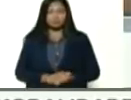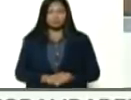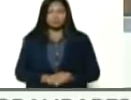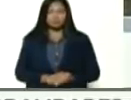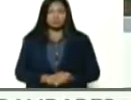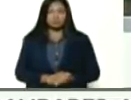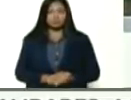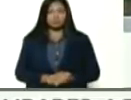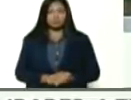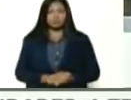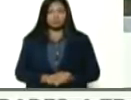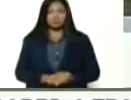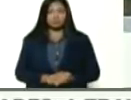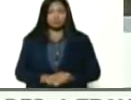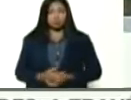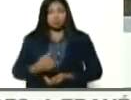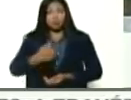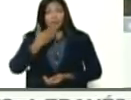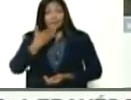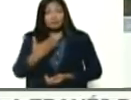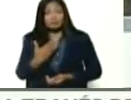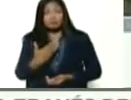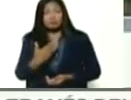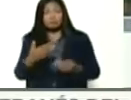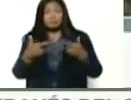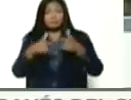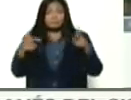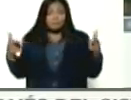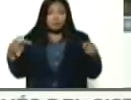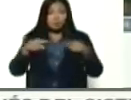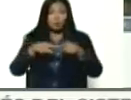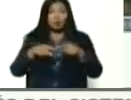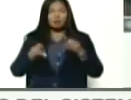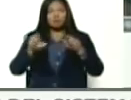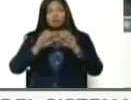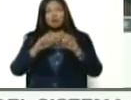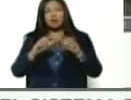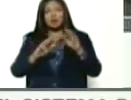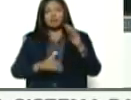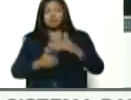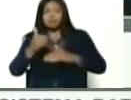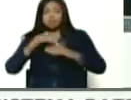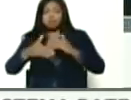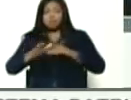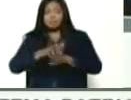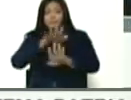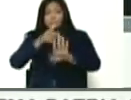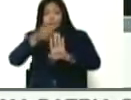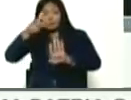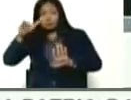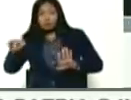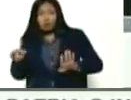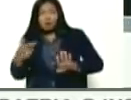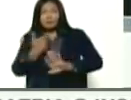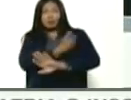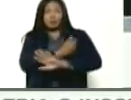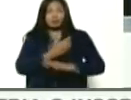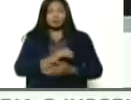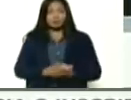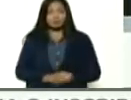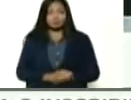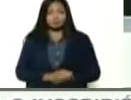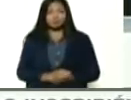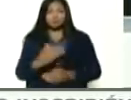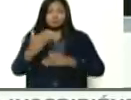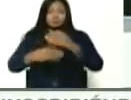ampliar multiplicar por 10 las capacidades de la fundación en la medida también que